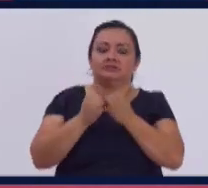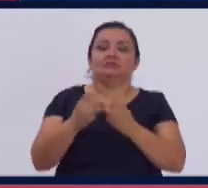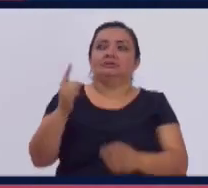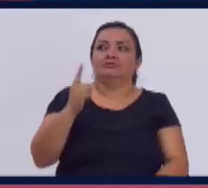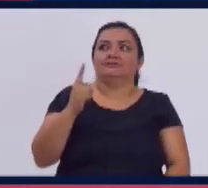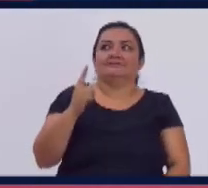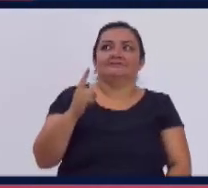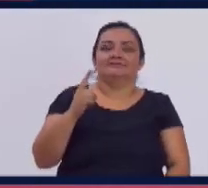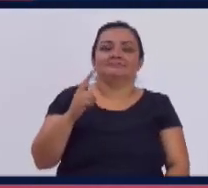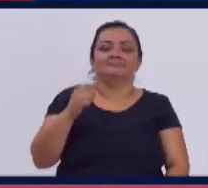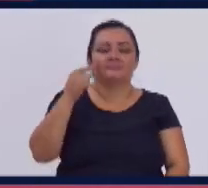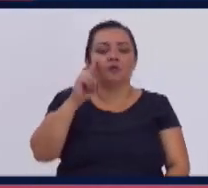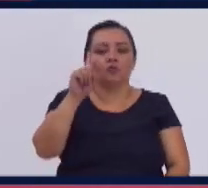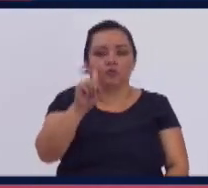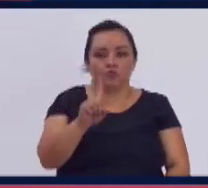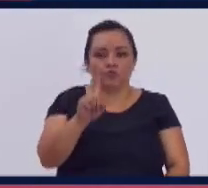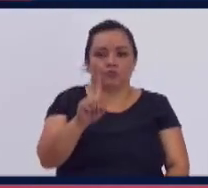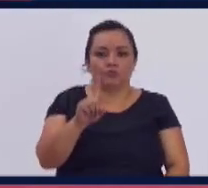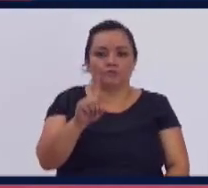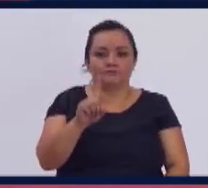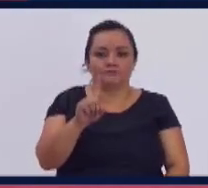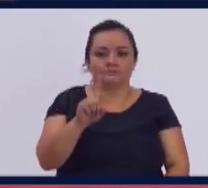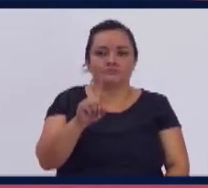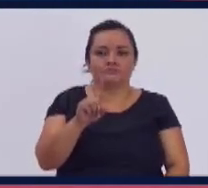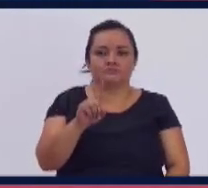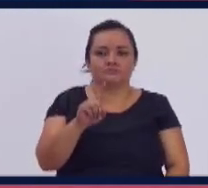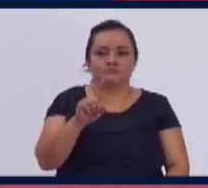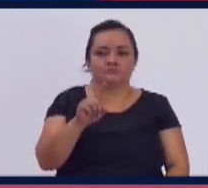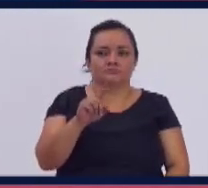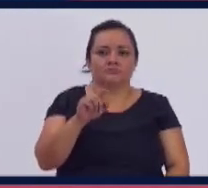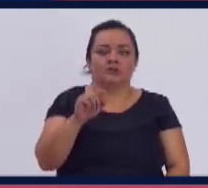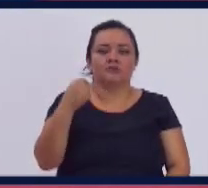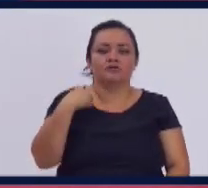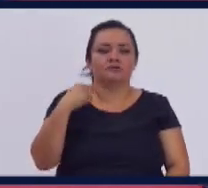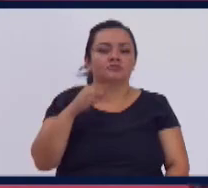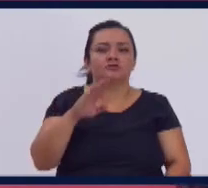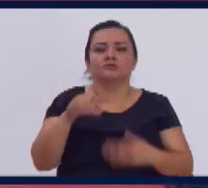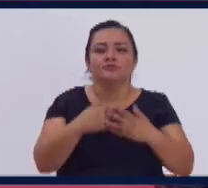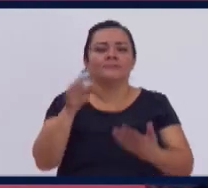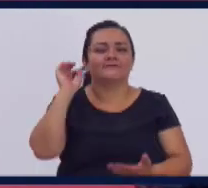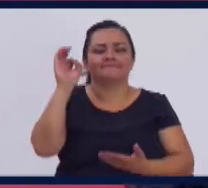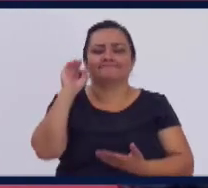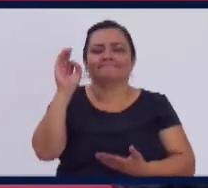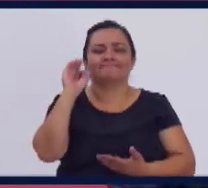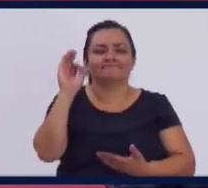corriendo, me sacaba los dos dedos del centro del momento que comencé a predicar.